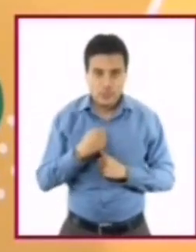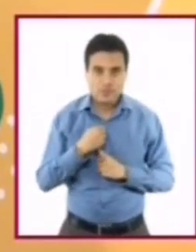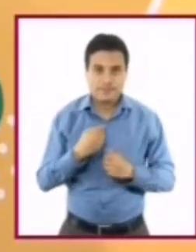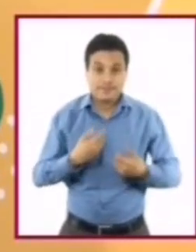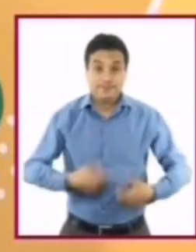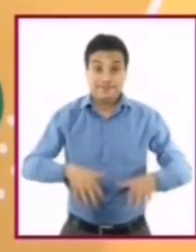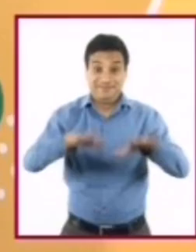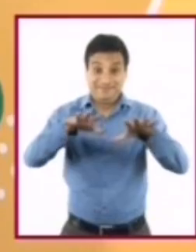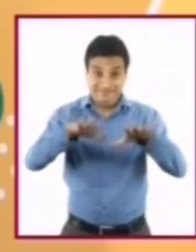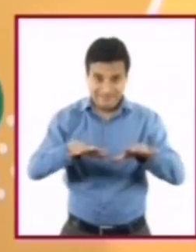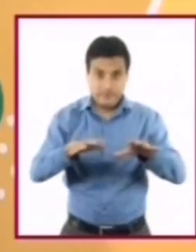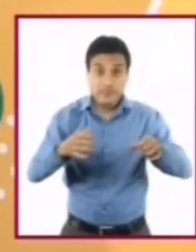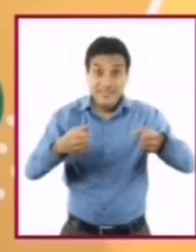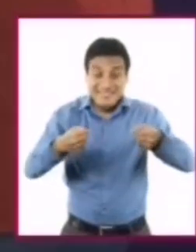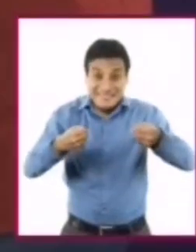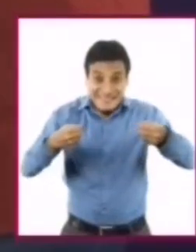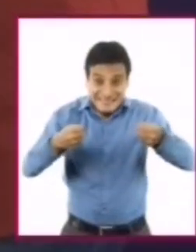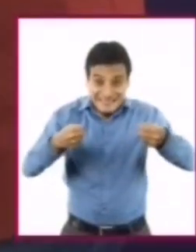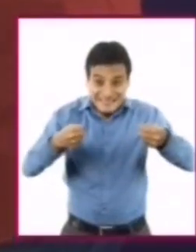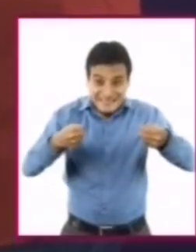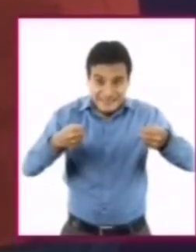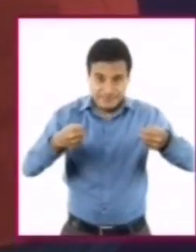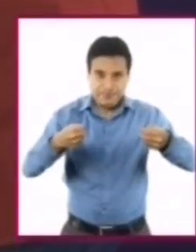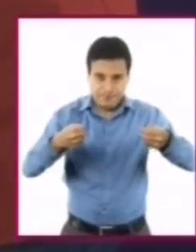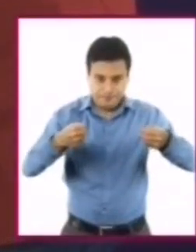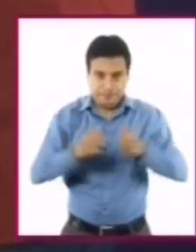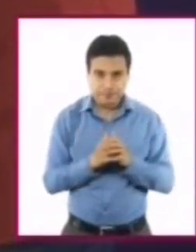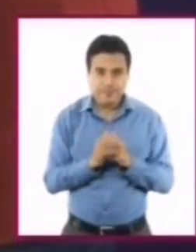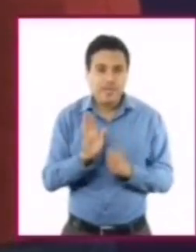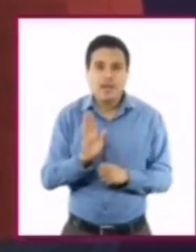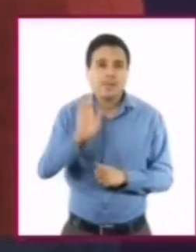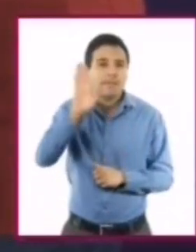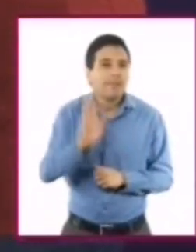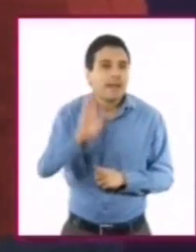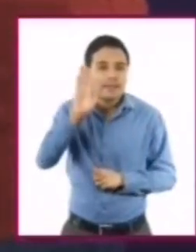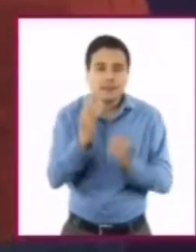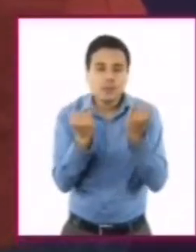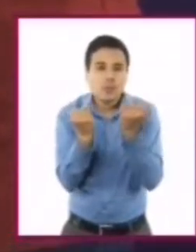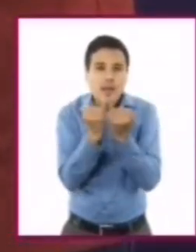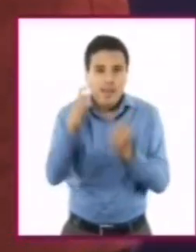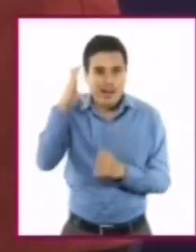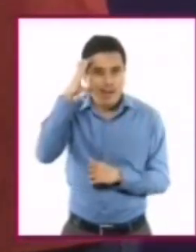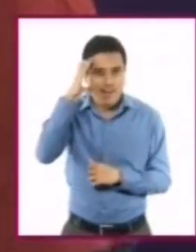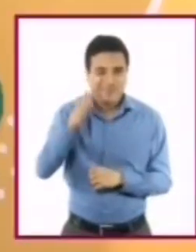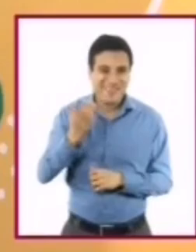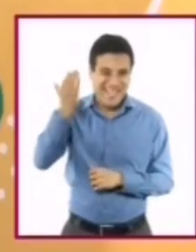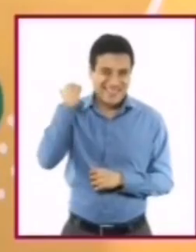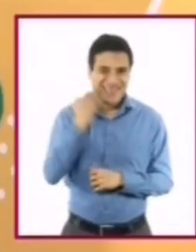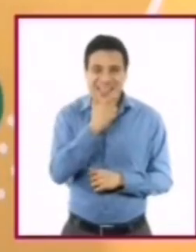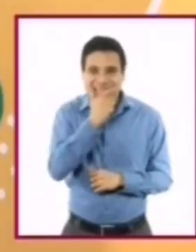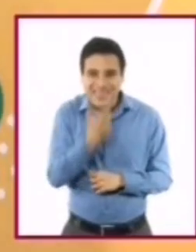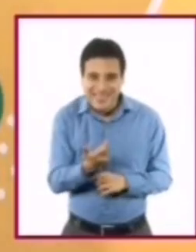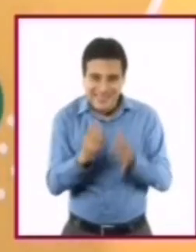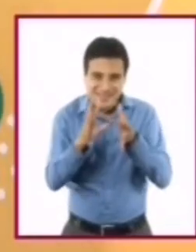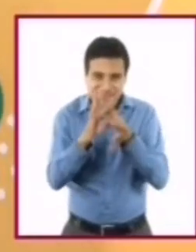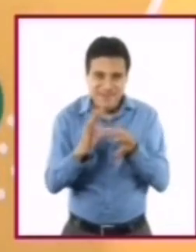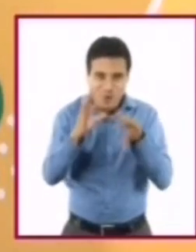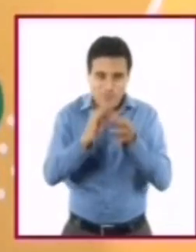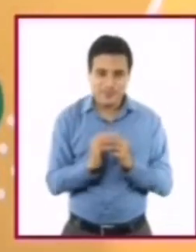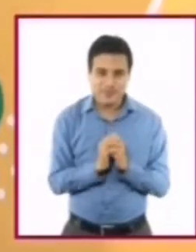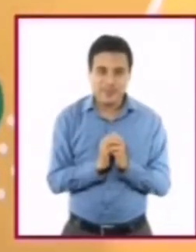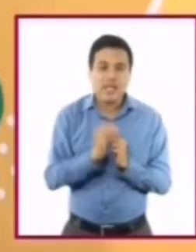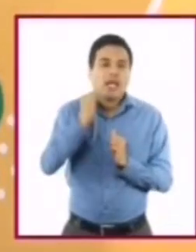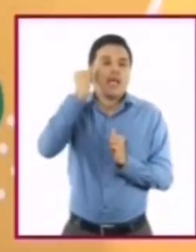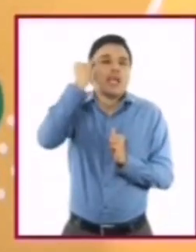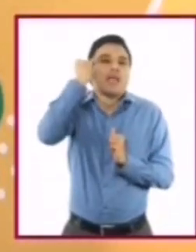a tensar en la estructura para asemejar la cama elástica que planteaba Einstein. Imaginen que